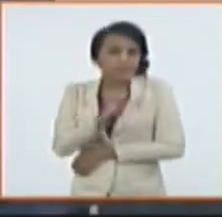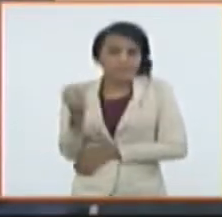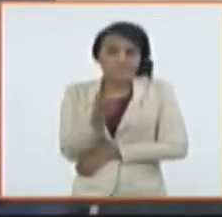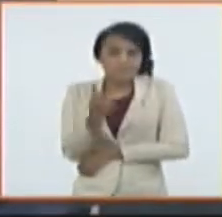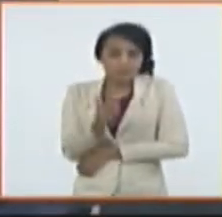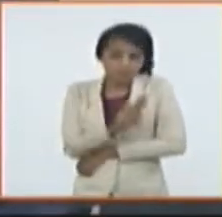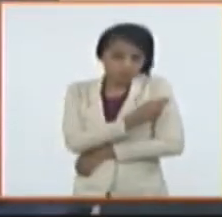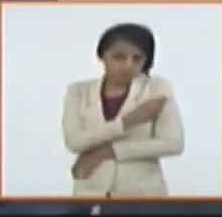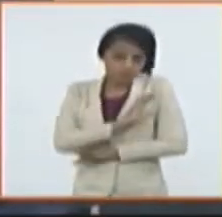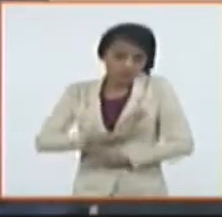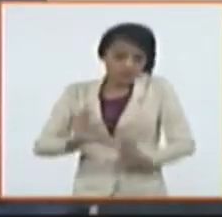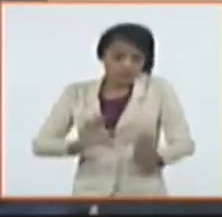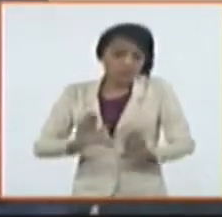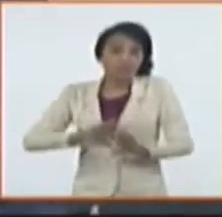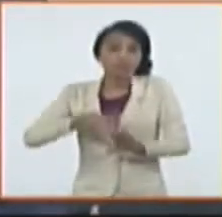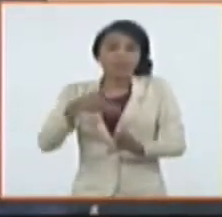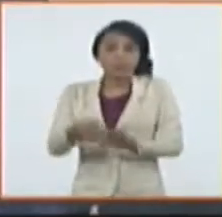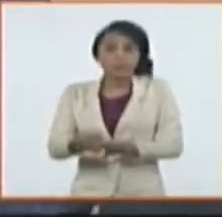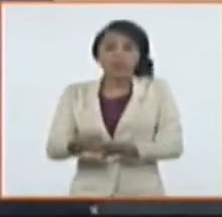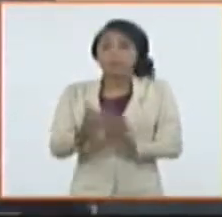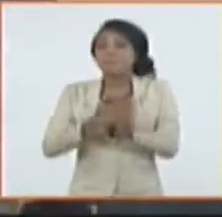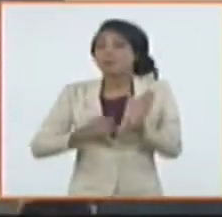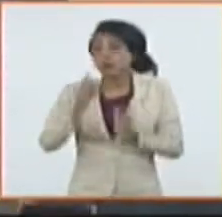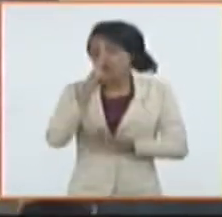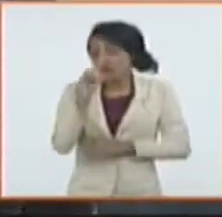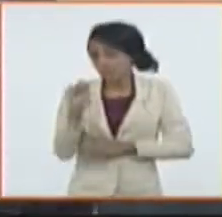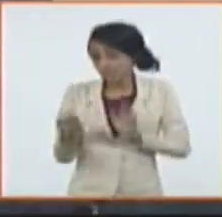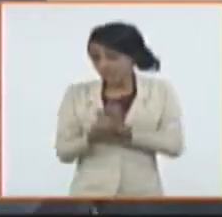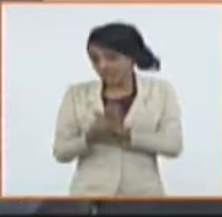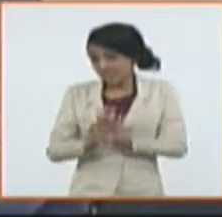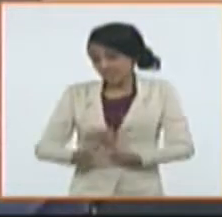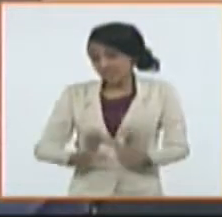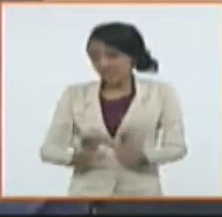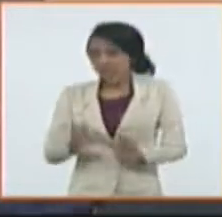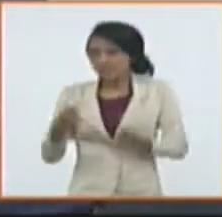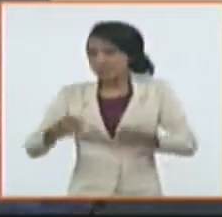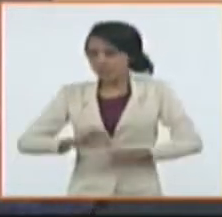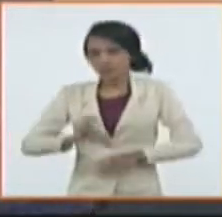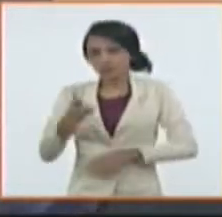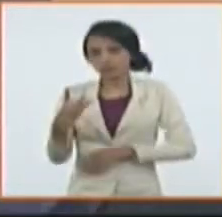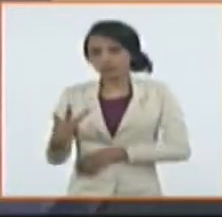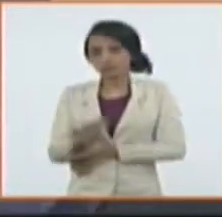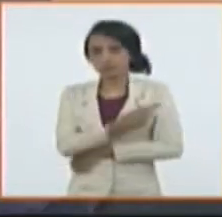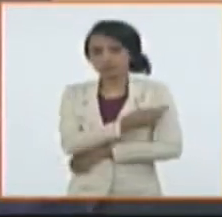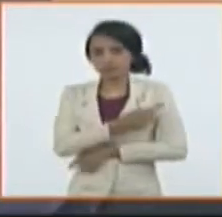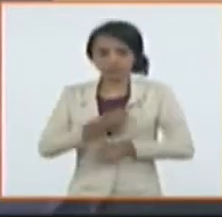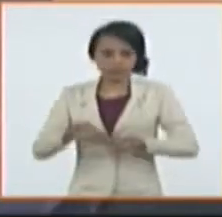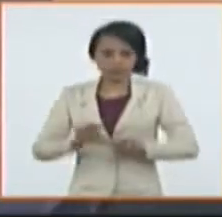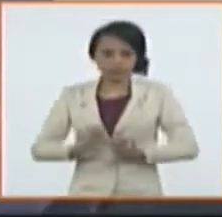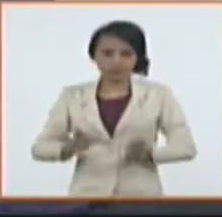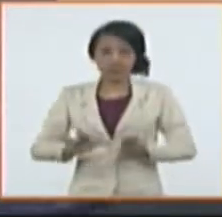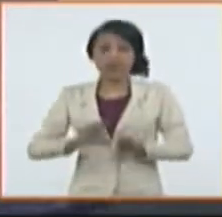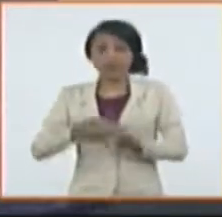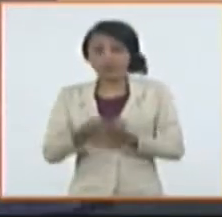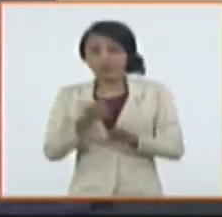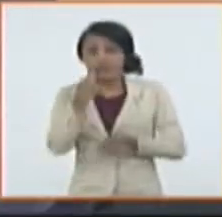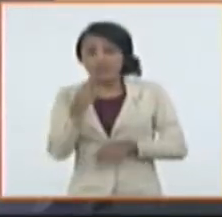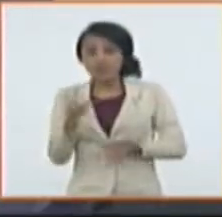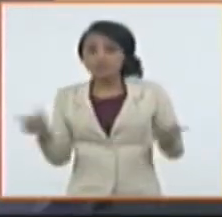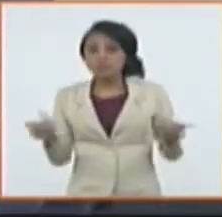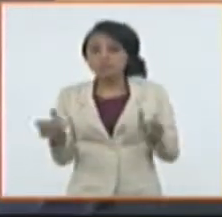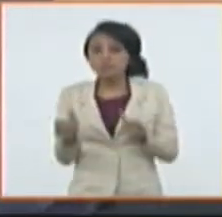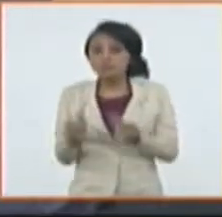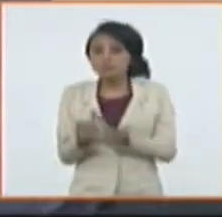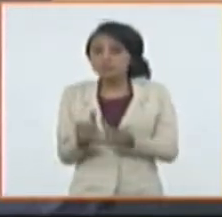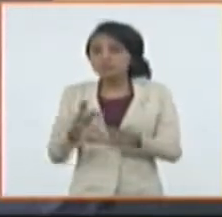y ya de ir cerrando a principios de noviembre con las 3 dosis. Pero ya los efectos de la inmunidad que se va logrando en la población con